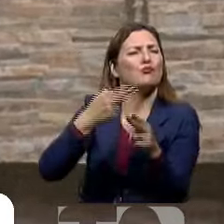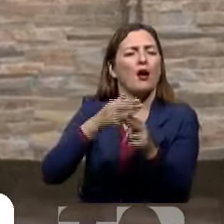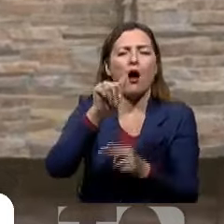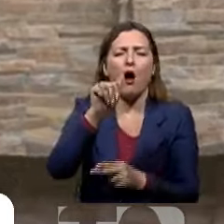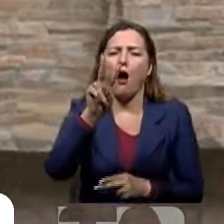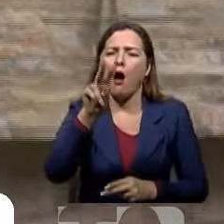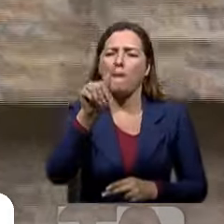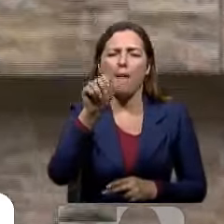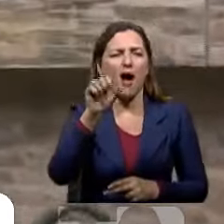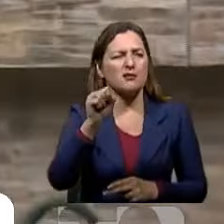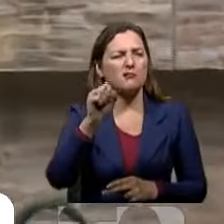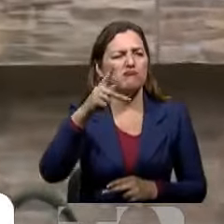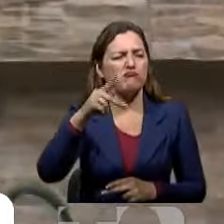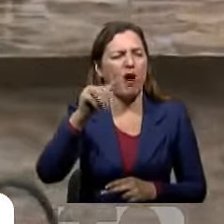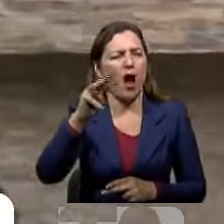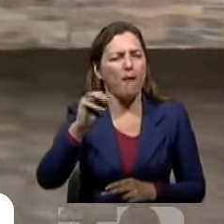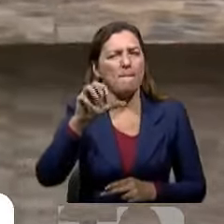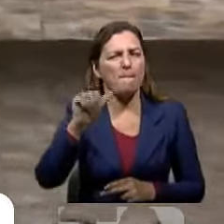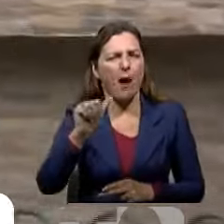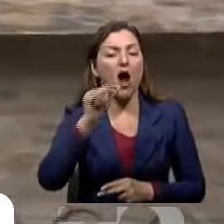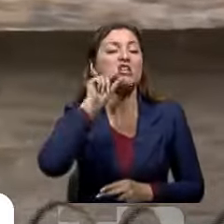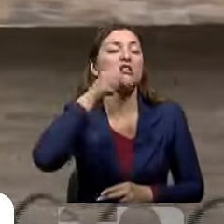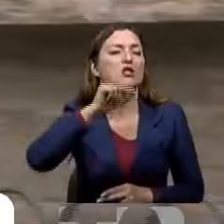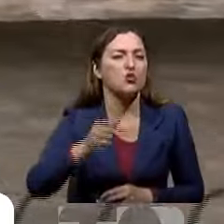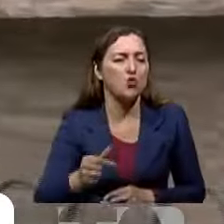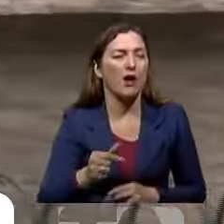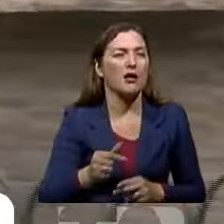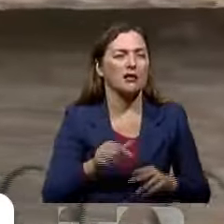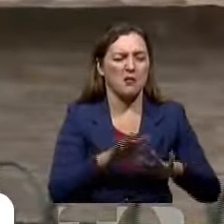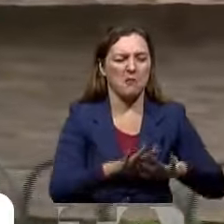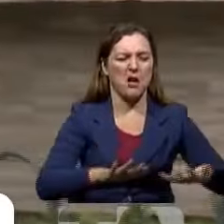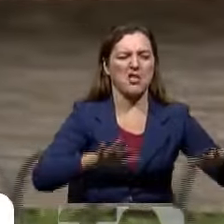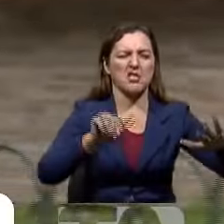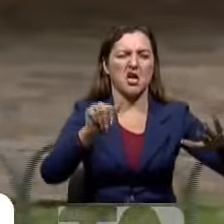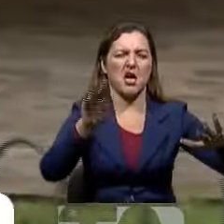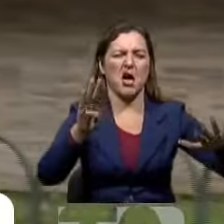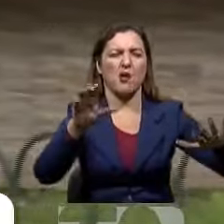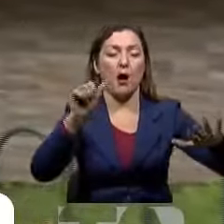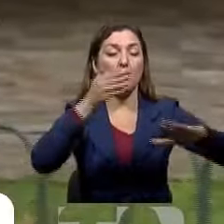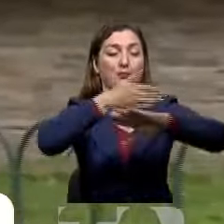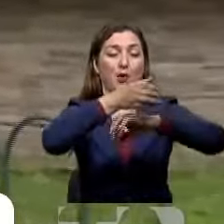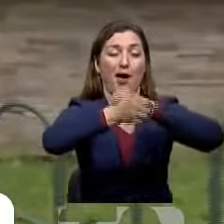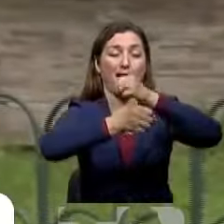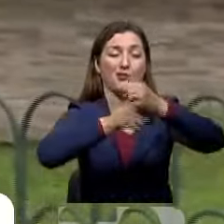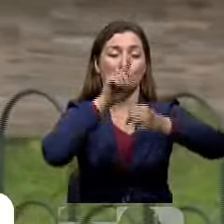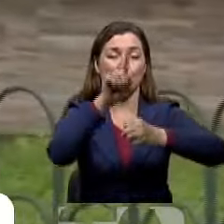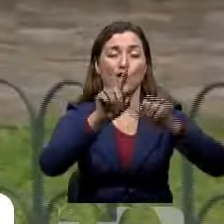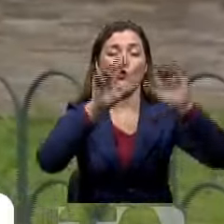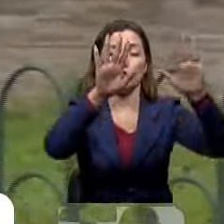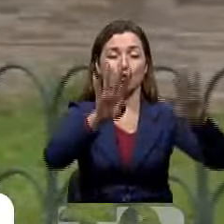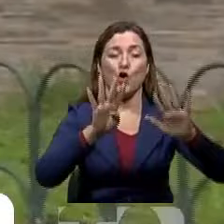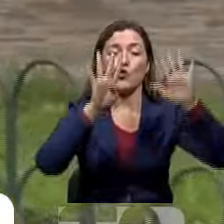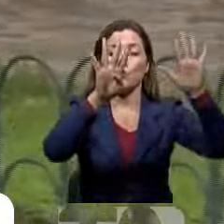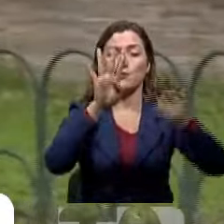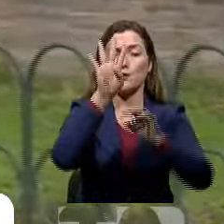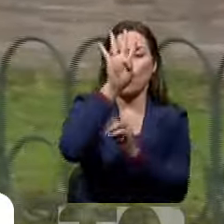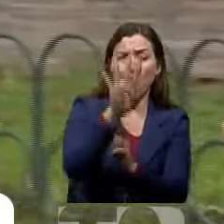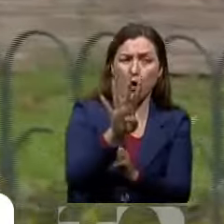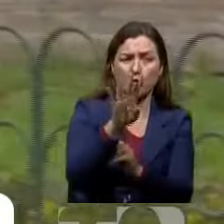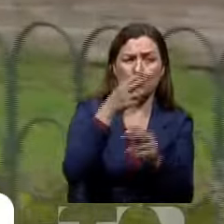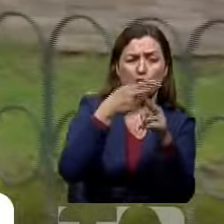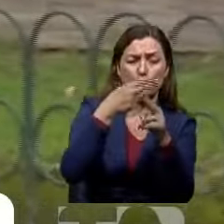Pamba, un término quichua que significa planicie de Aba, pero fue en 1894 que adoptó el nombre de Atahualpa en